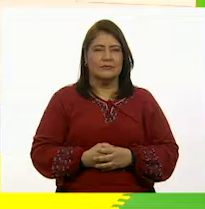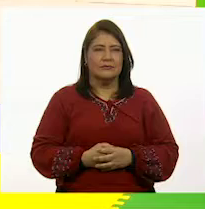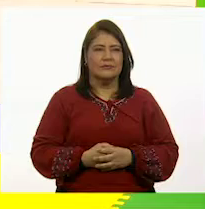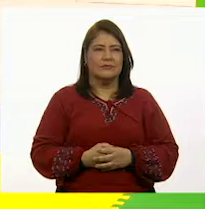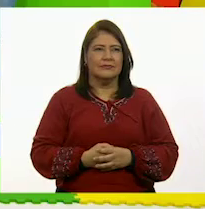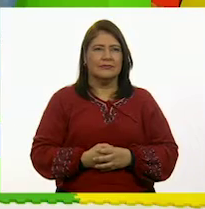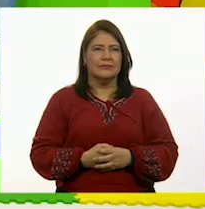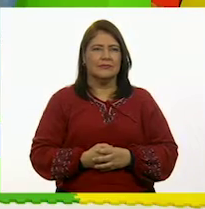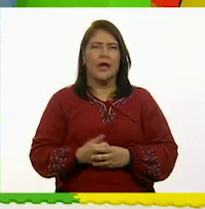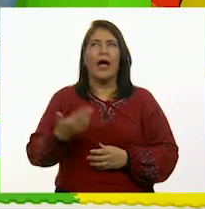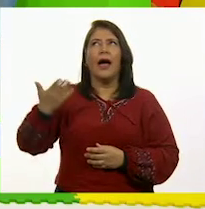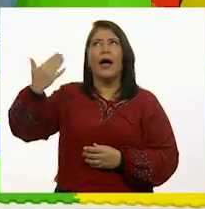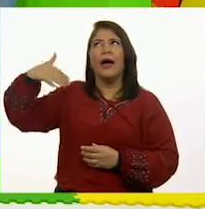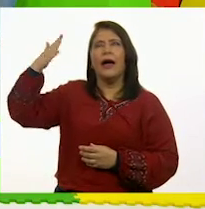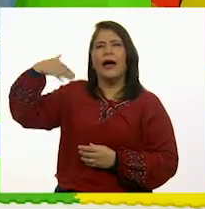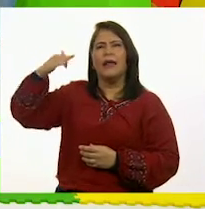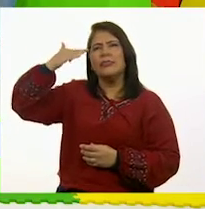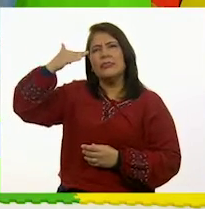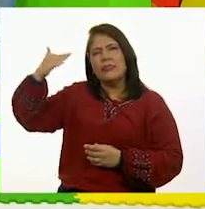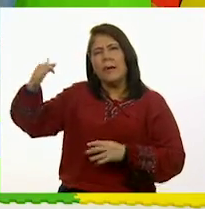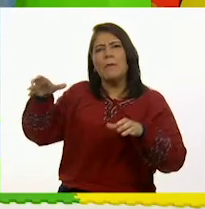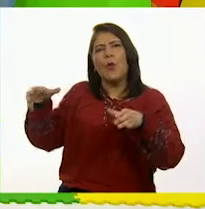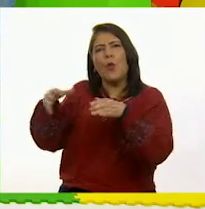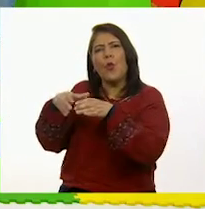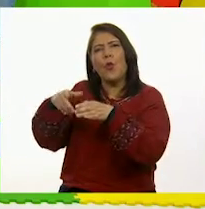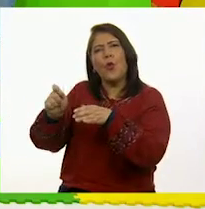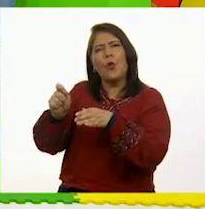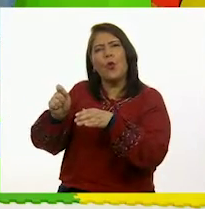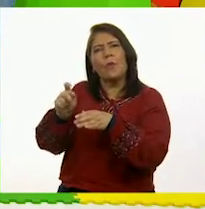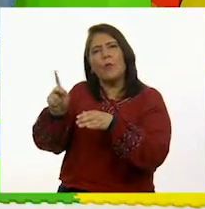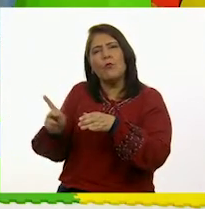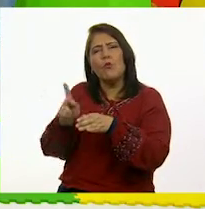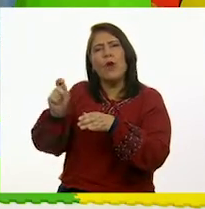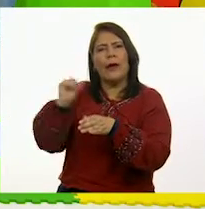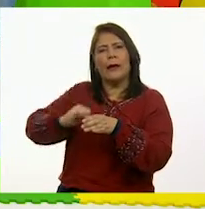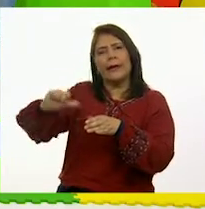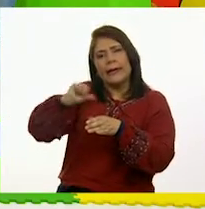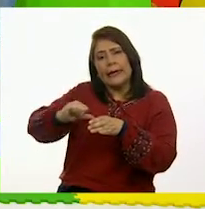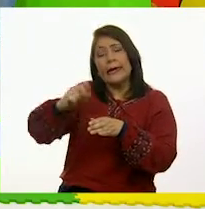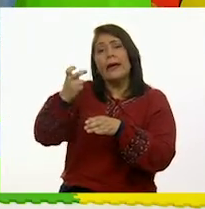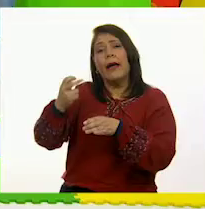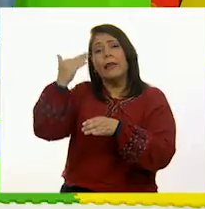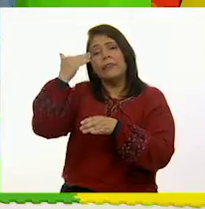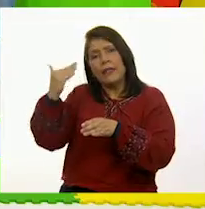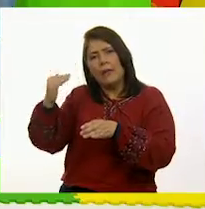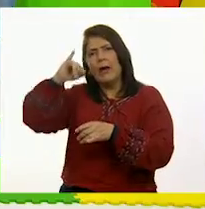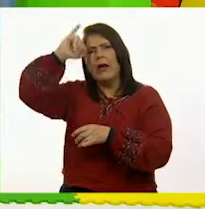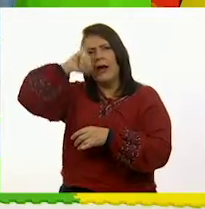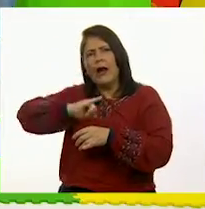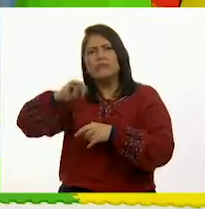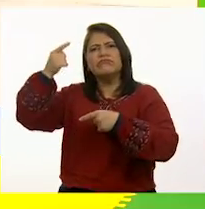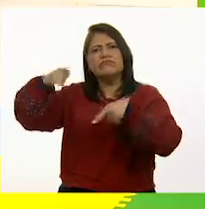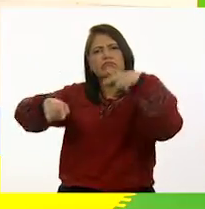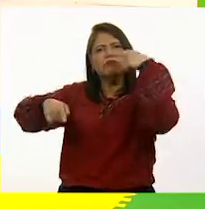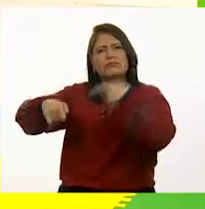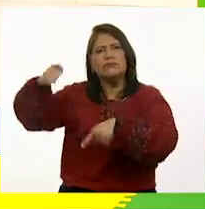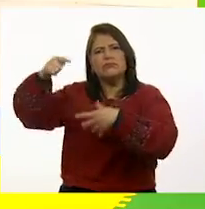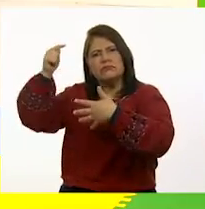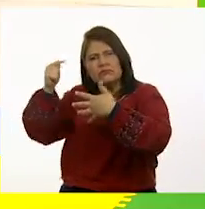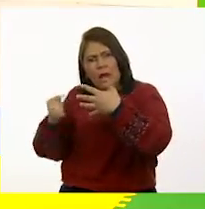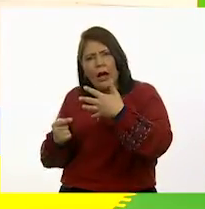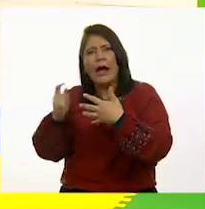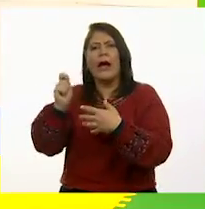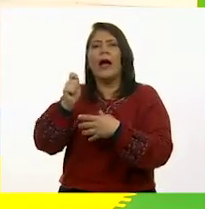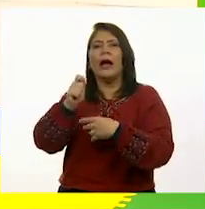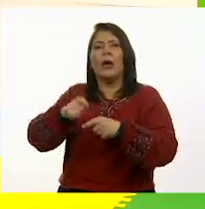Esto ocurrió hace mucho tiempo en una tribu antigua. Hubo una época en la que el jefe les mandaba instrucciones